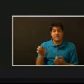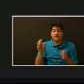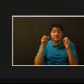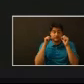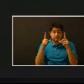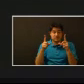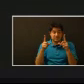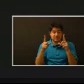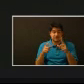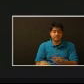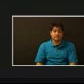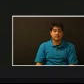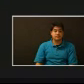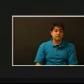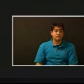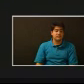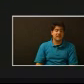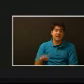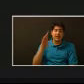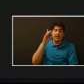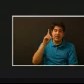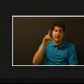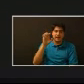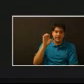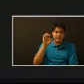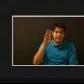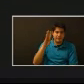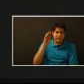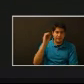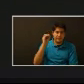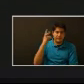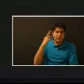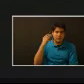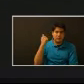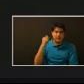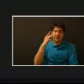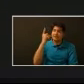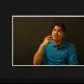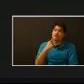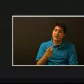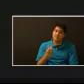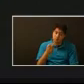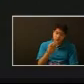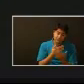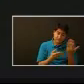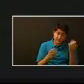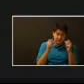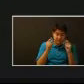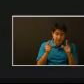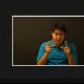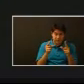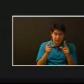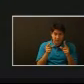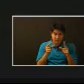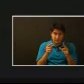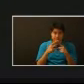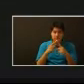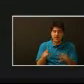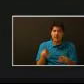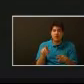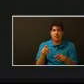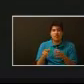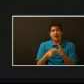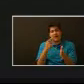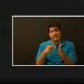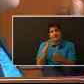encargó esto? A Débora. A Débora le encargó esto. Pero mire, hermano, a veces uno solo